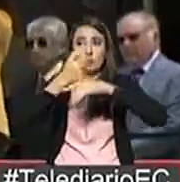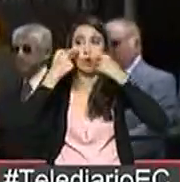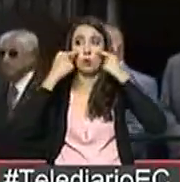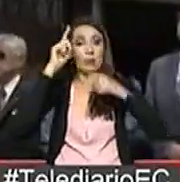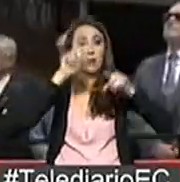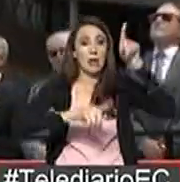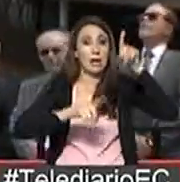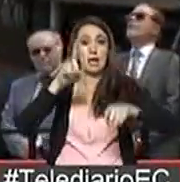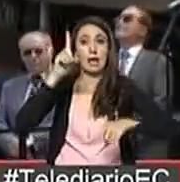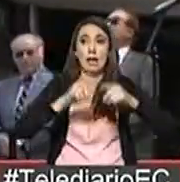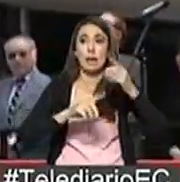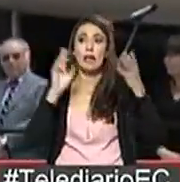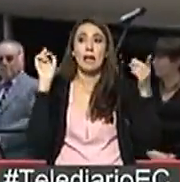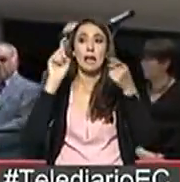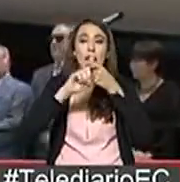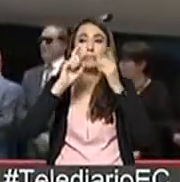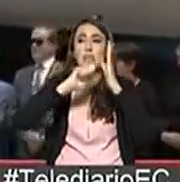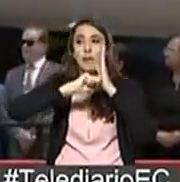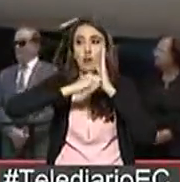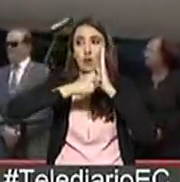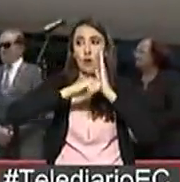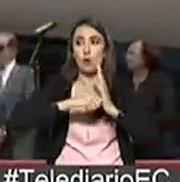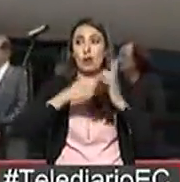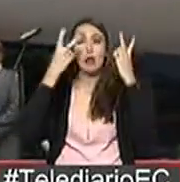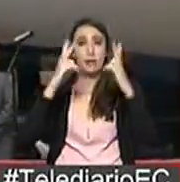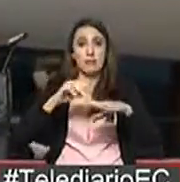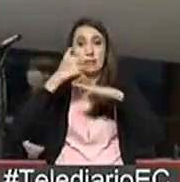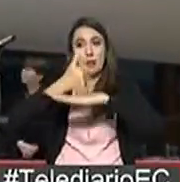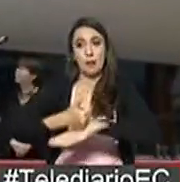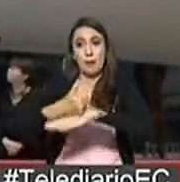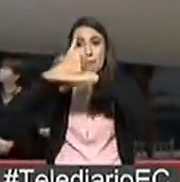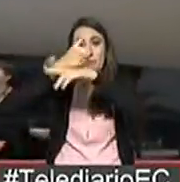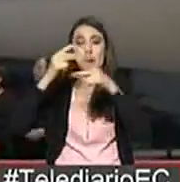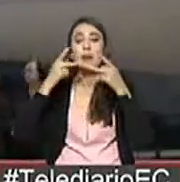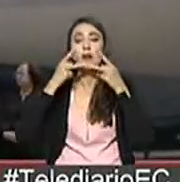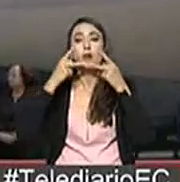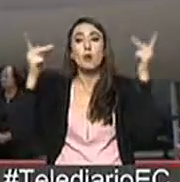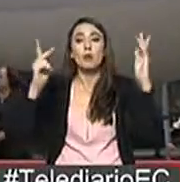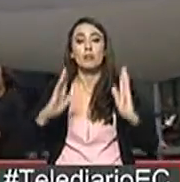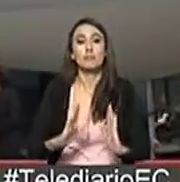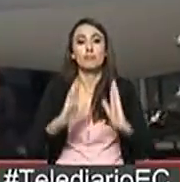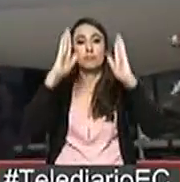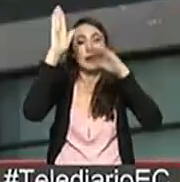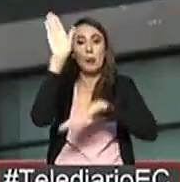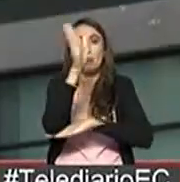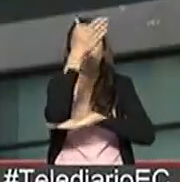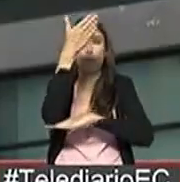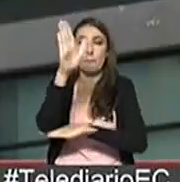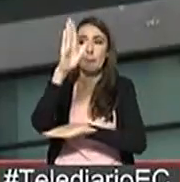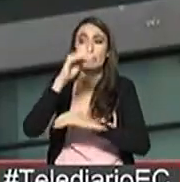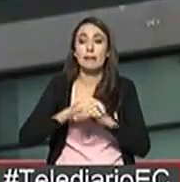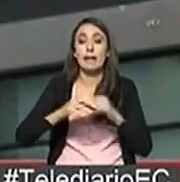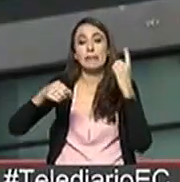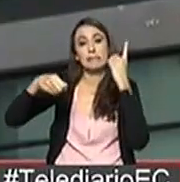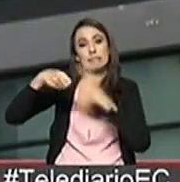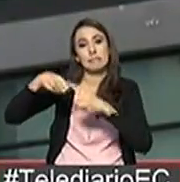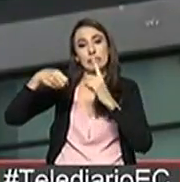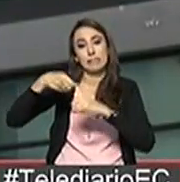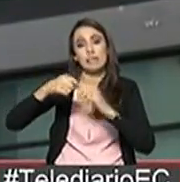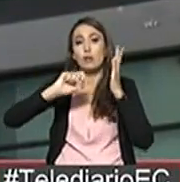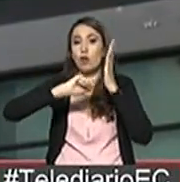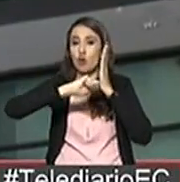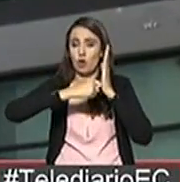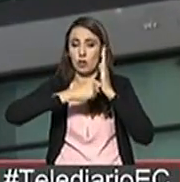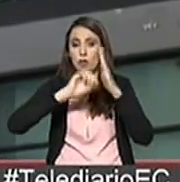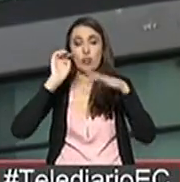varios excontralores y autoridades de instituciones públicas, izaron las banderas del Pabellón Nacional de Quito y de la Contraloría